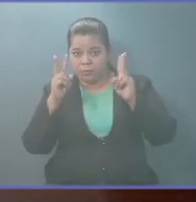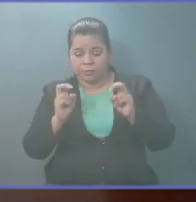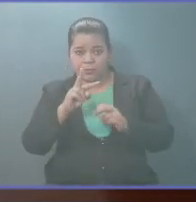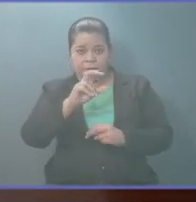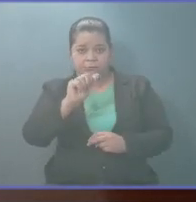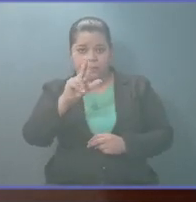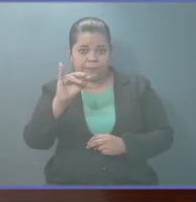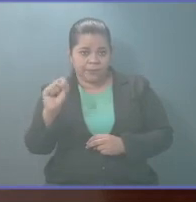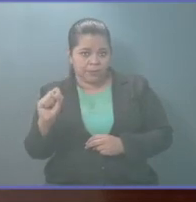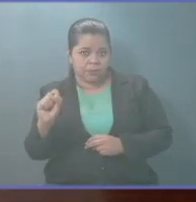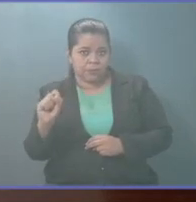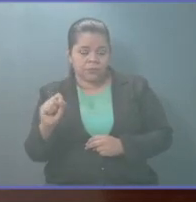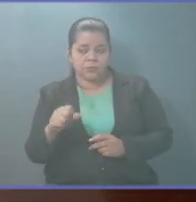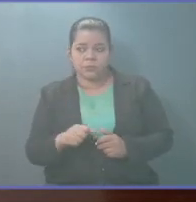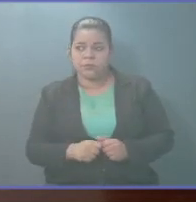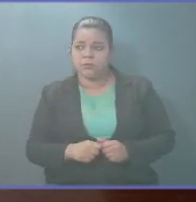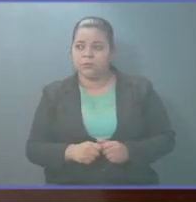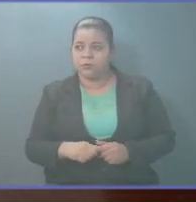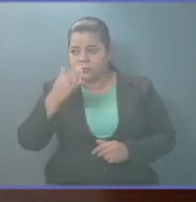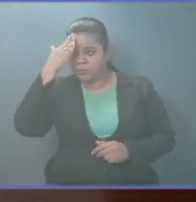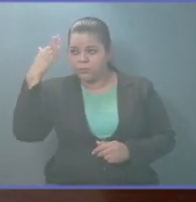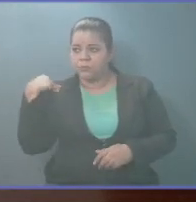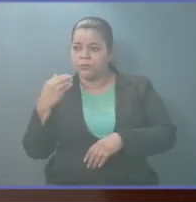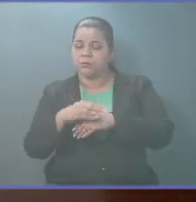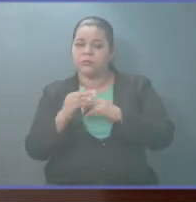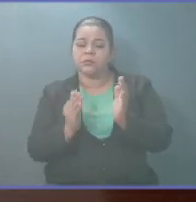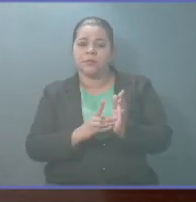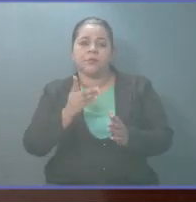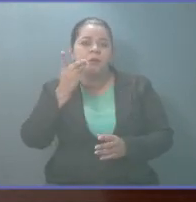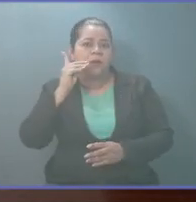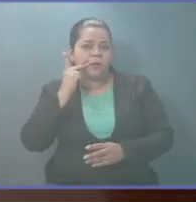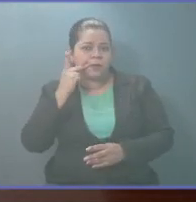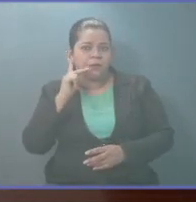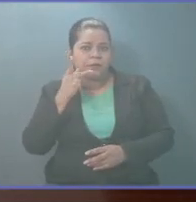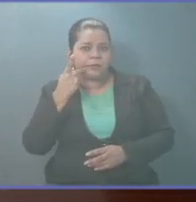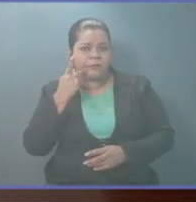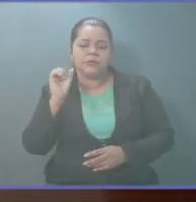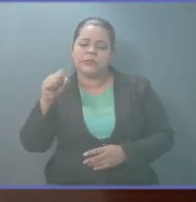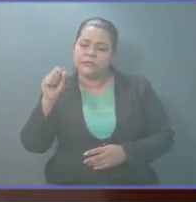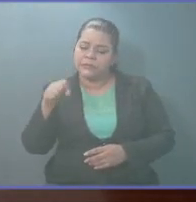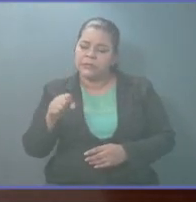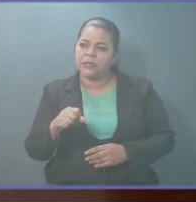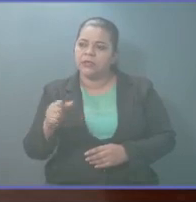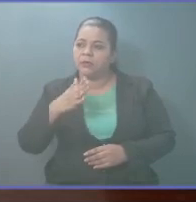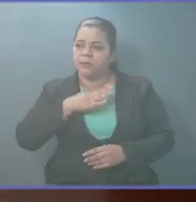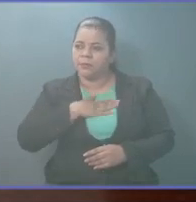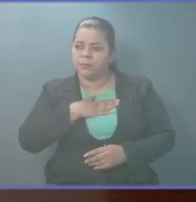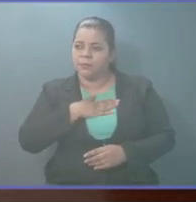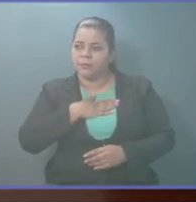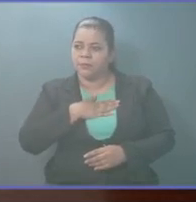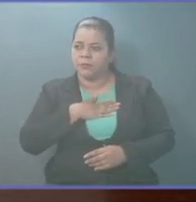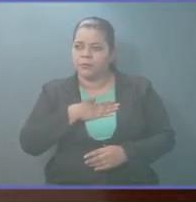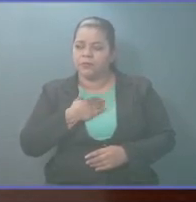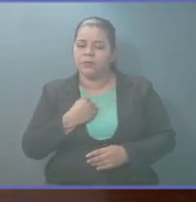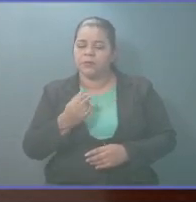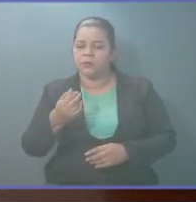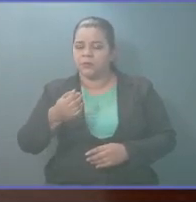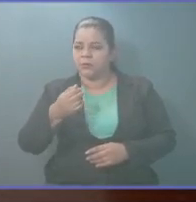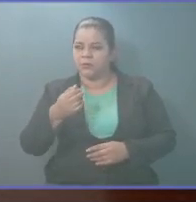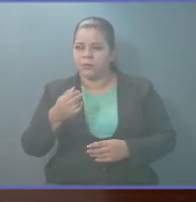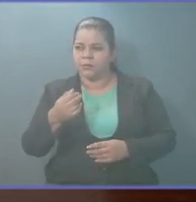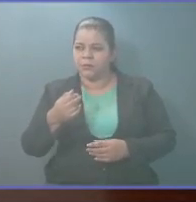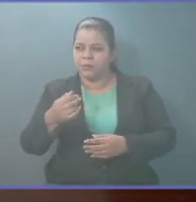el proceso de formación de ley, de la Ley Especial de Inclusión para Personas con Discapacidad. Esta ha sido una